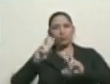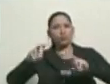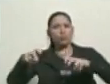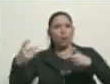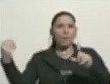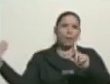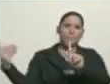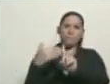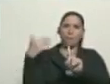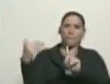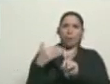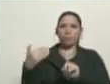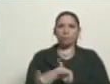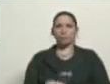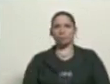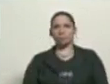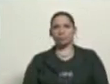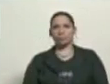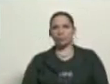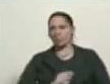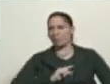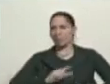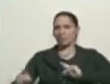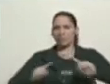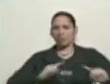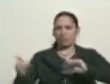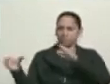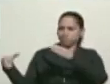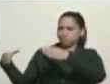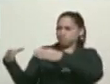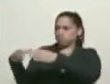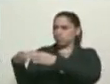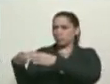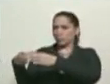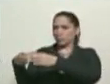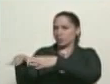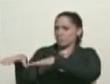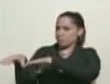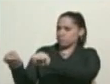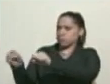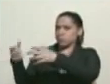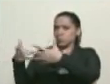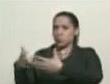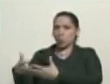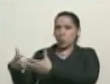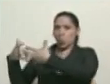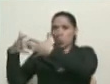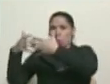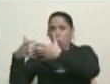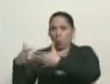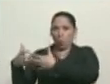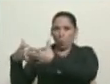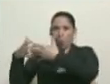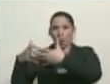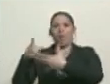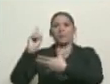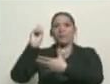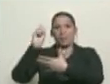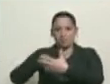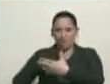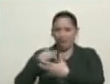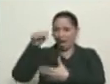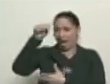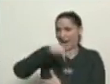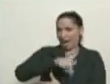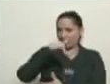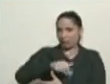agresión dirigida por factores del imperialismo norteamericano y por supuesto aquí ya